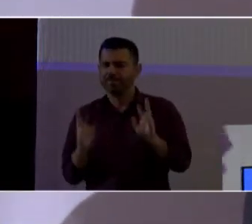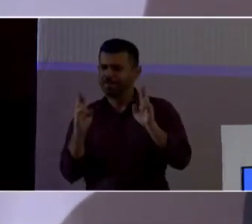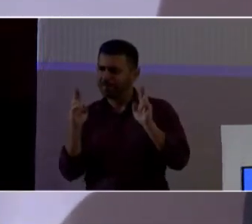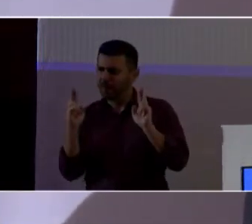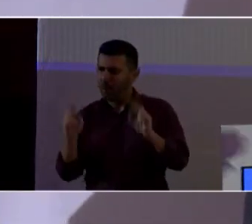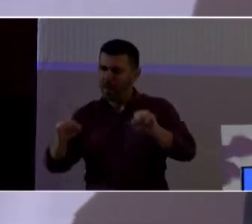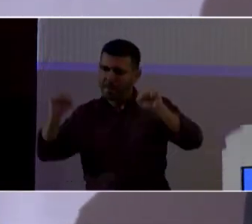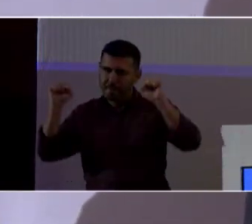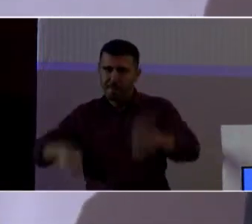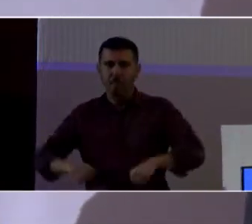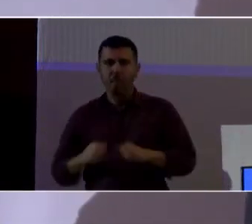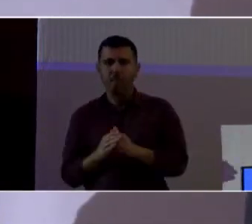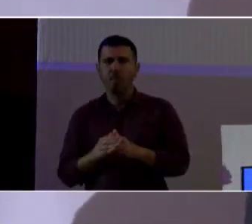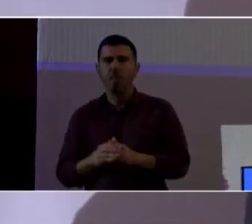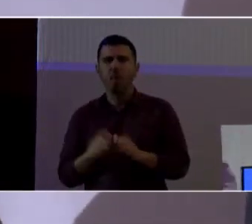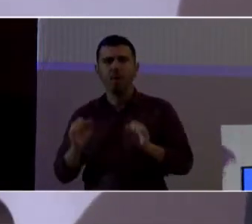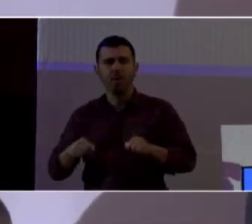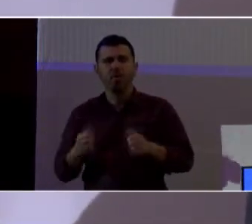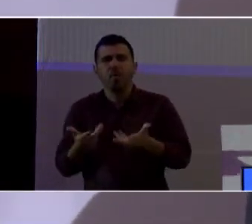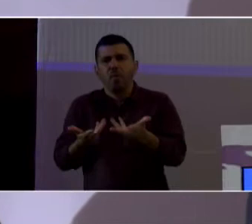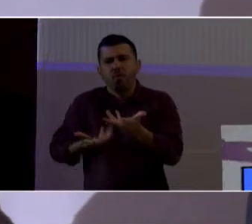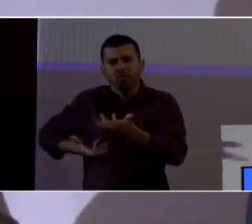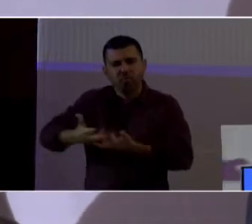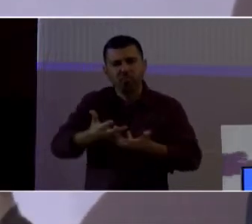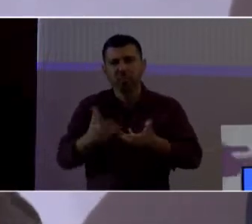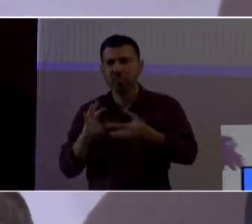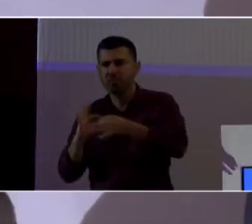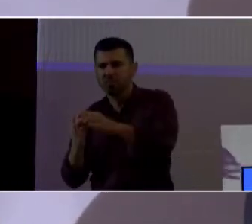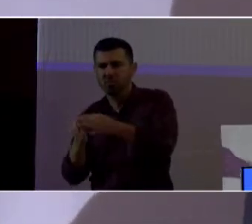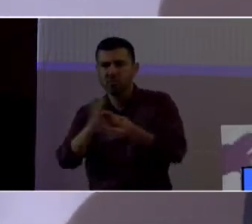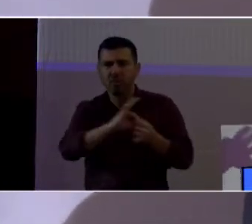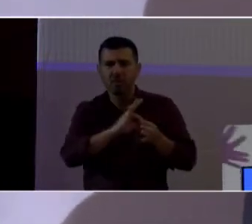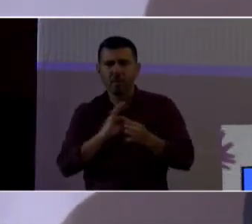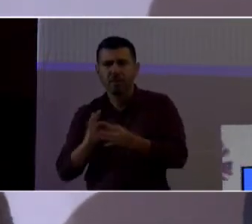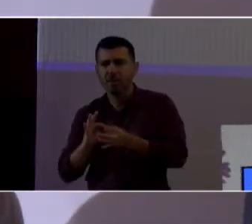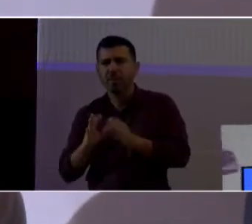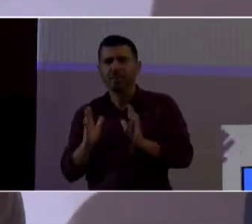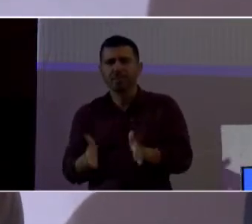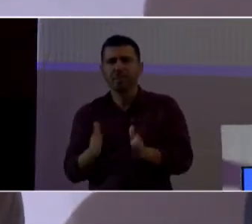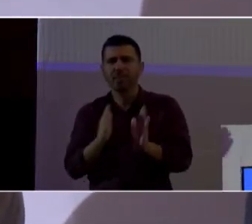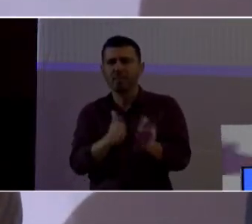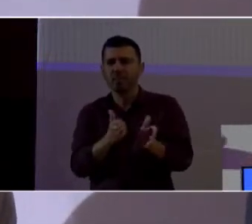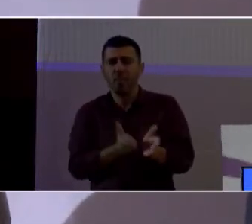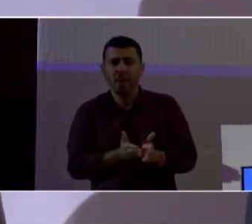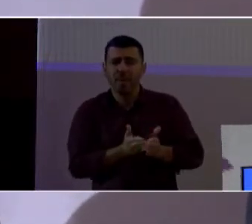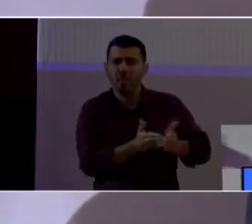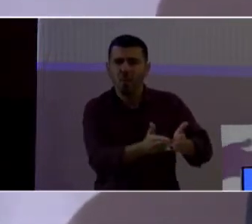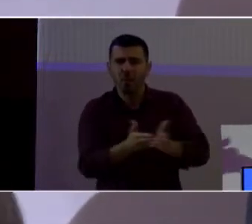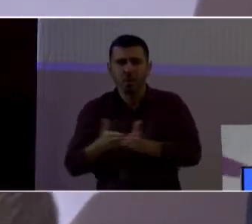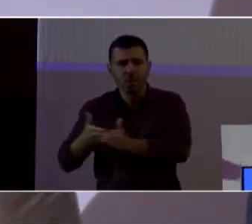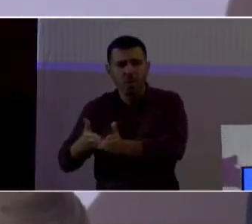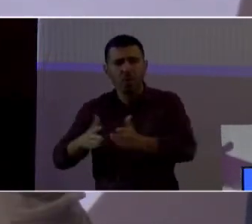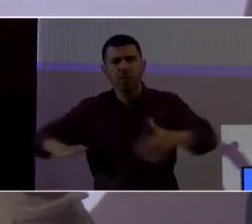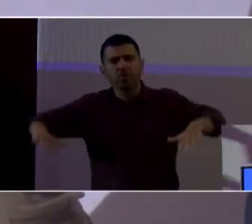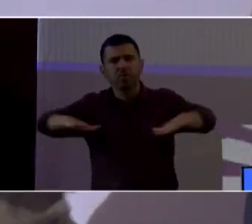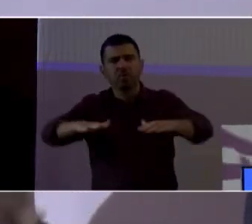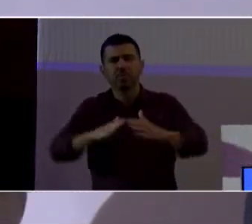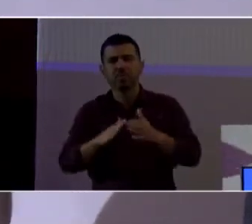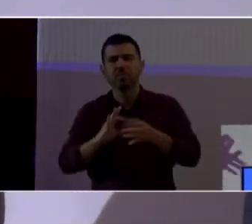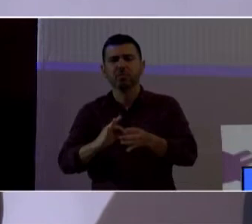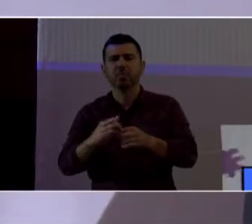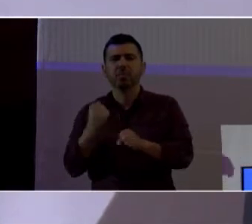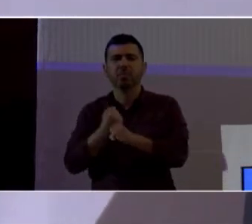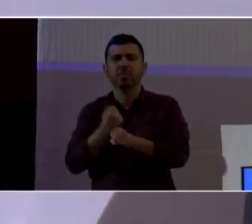esa gran articulación, de conectarnos. Conectemos los grandes centros de consumo, los grandes puertos, con el sector